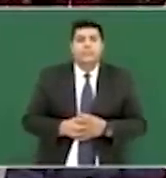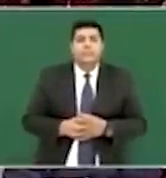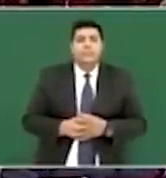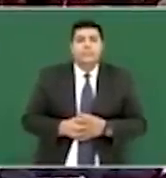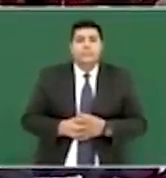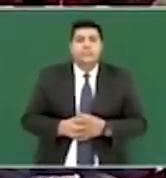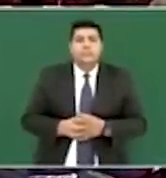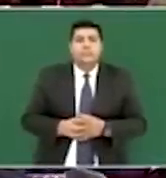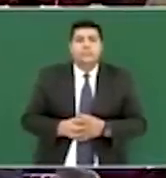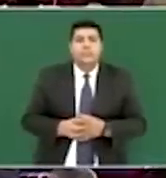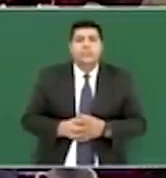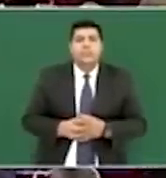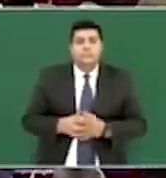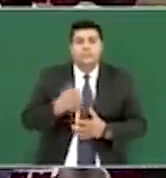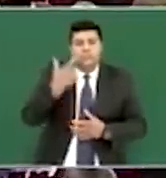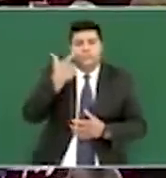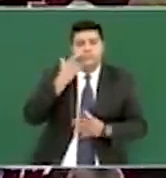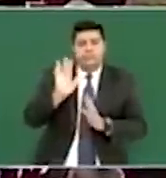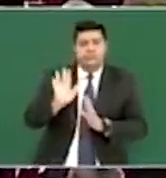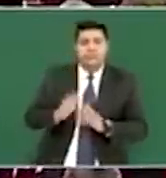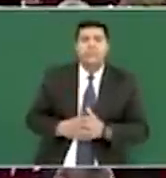¿Sí? A ver.